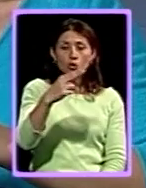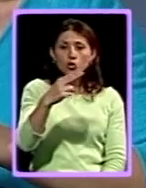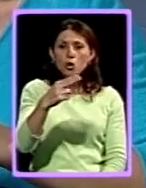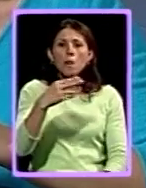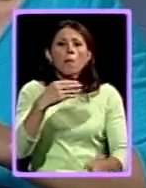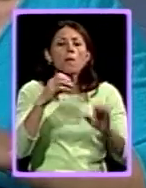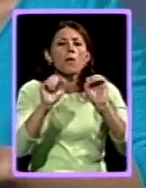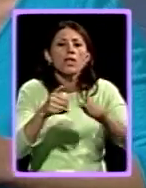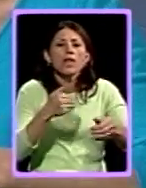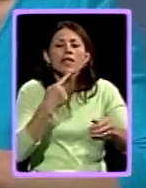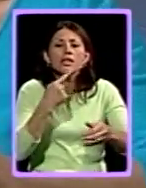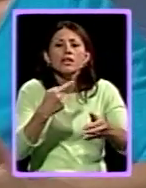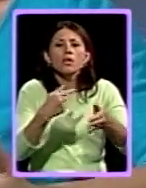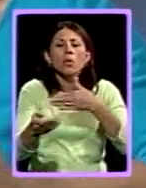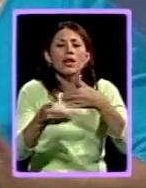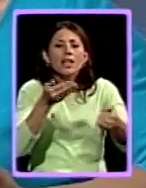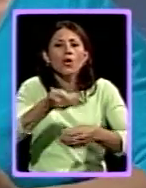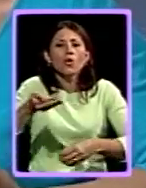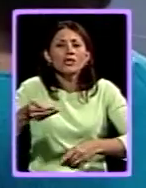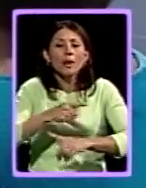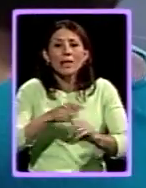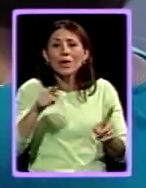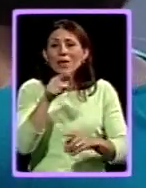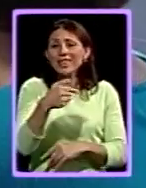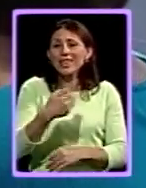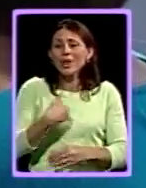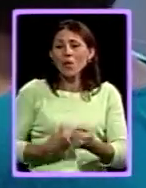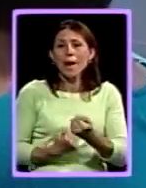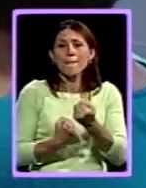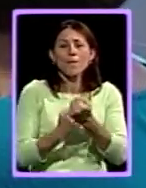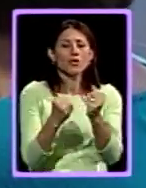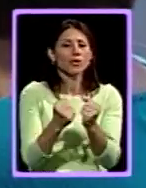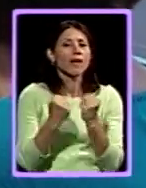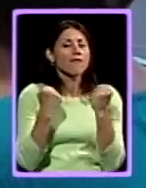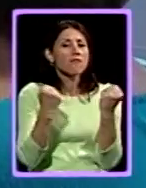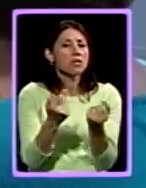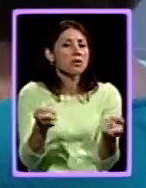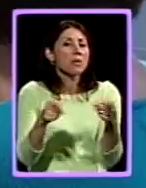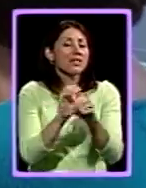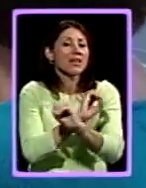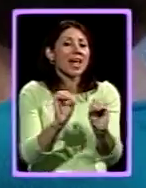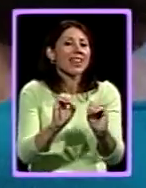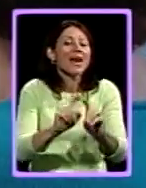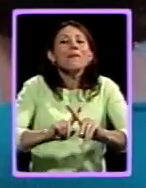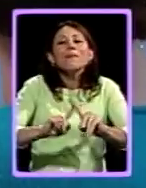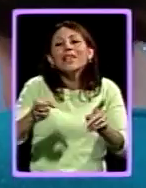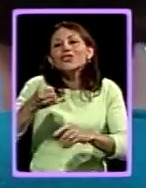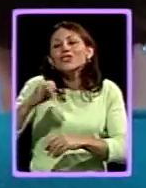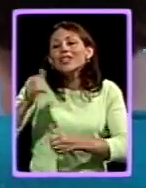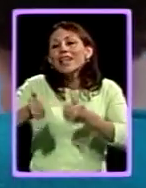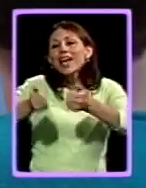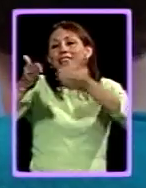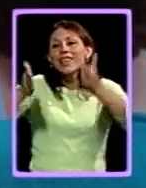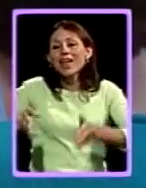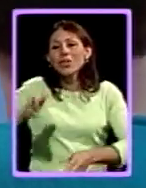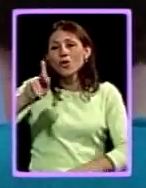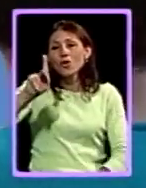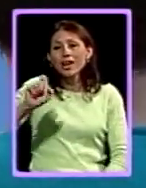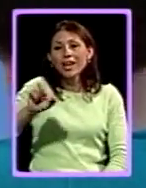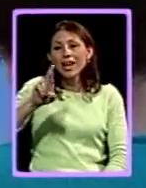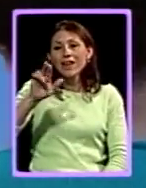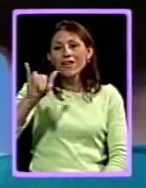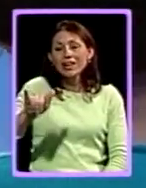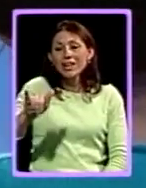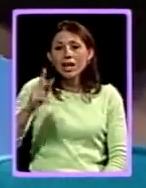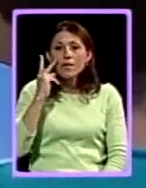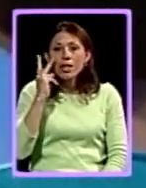fuerte que no pasaba nada, pero si el senador Kerry hacía algo que se interpretaba como un error, su